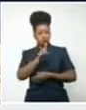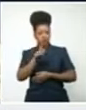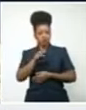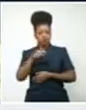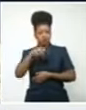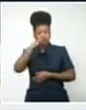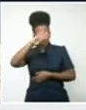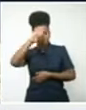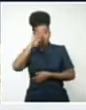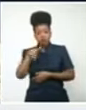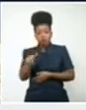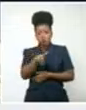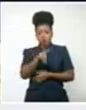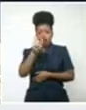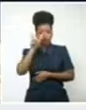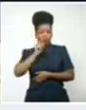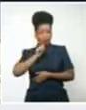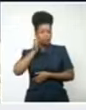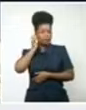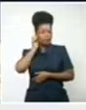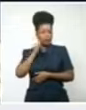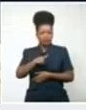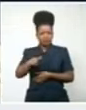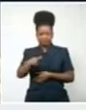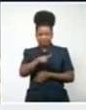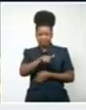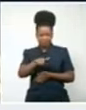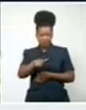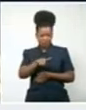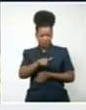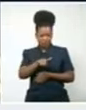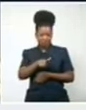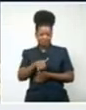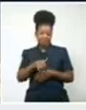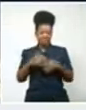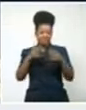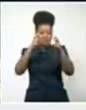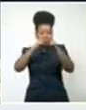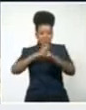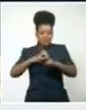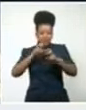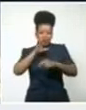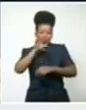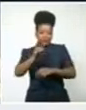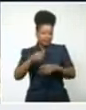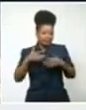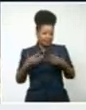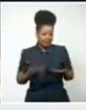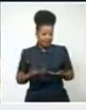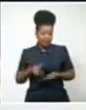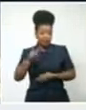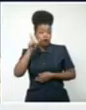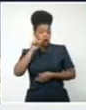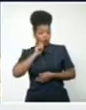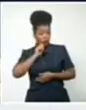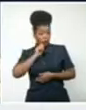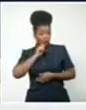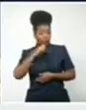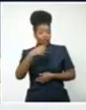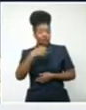que todos estemos equiparados, ¿no? Y lo que se ha encontrado es que los hombres tenemos